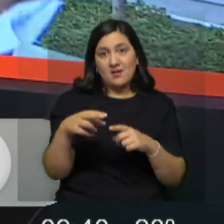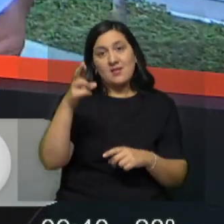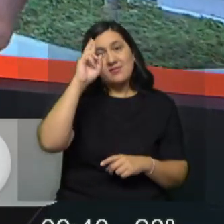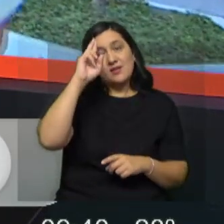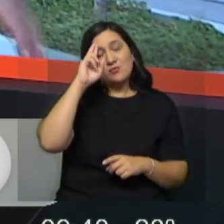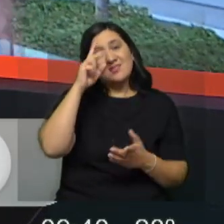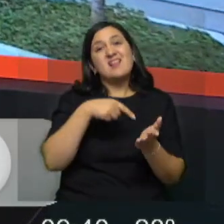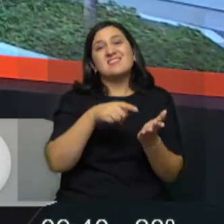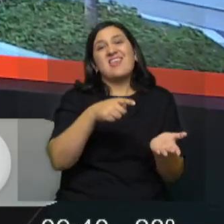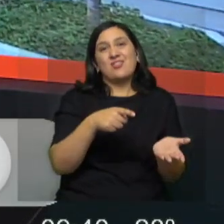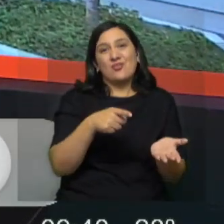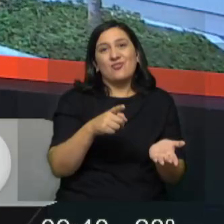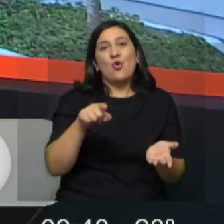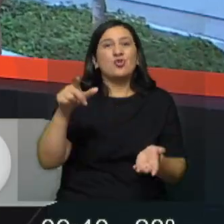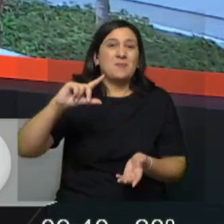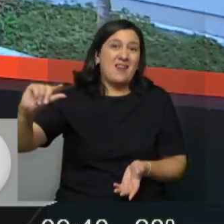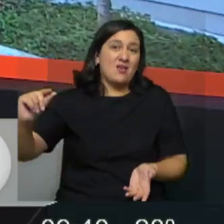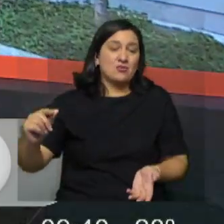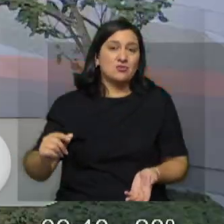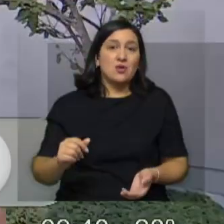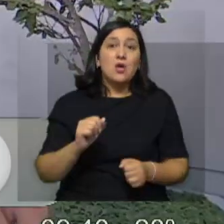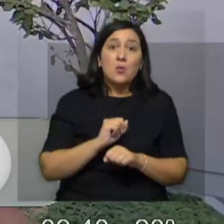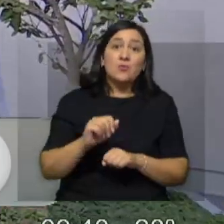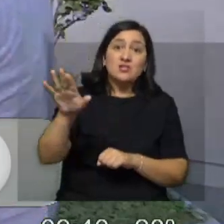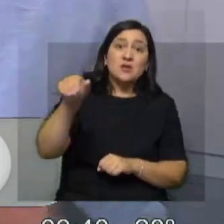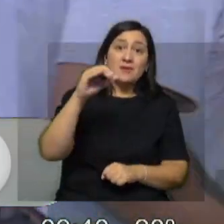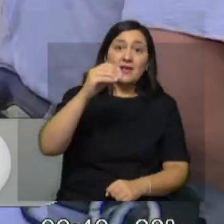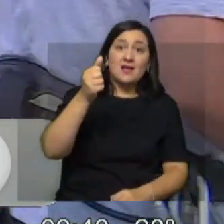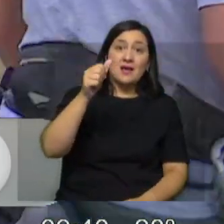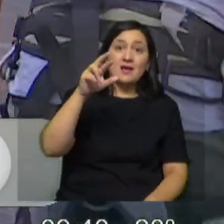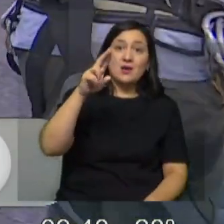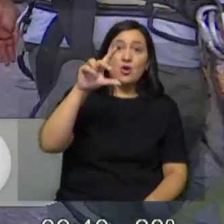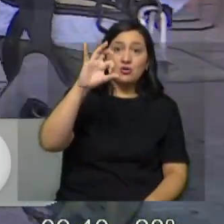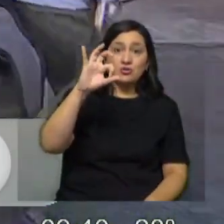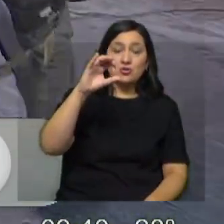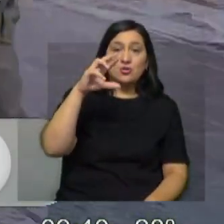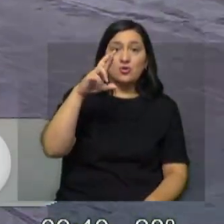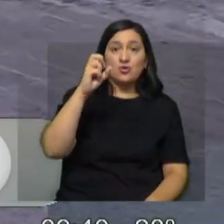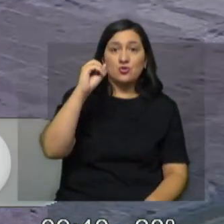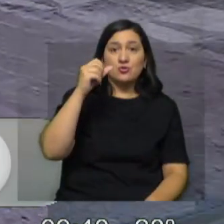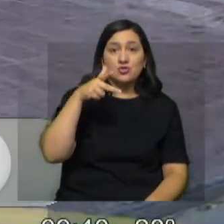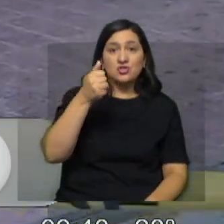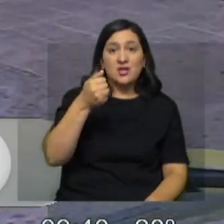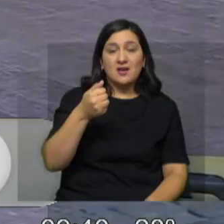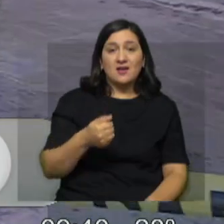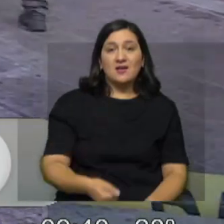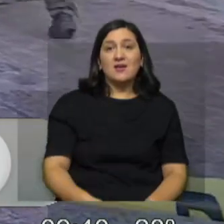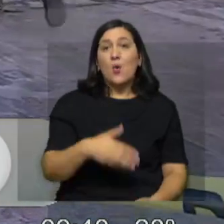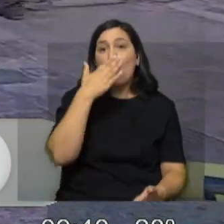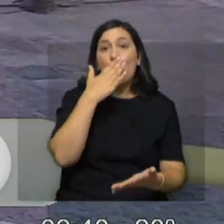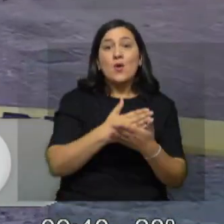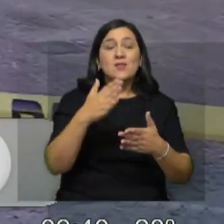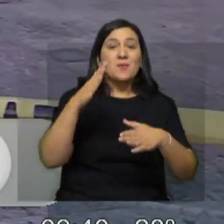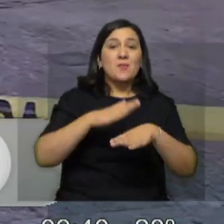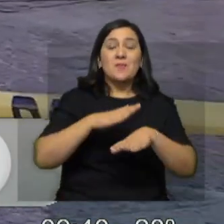una zona céntrica. Claro. Bueno, ¿me puedo llamar a Carlos Rocha? ¿Me puedo hacer esa gestión? Rocha. Queremos hablar con Carlos Rocha, atención. Último